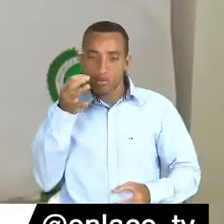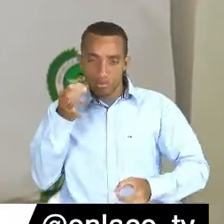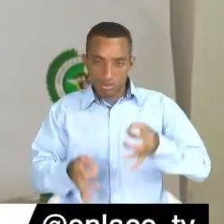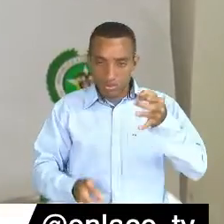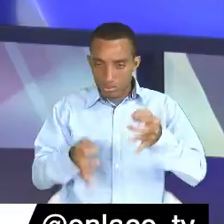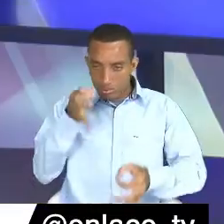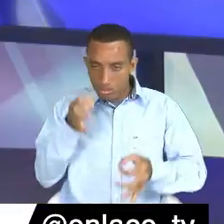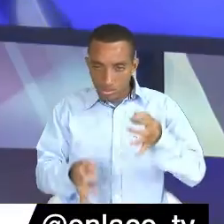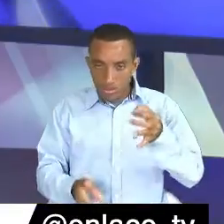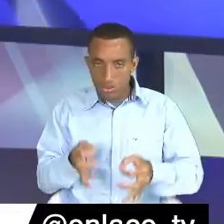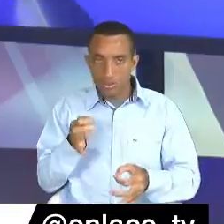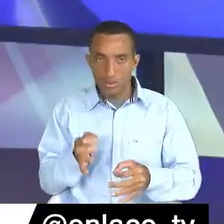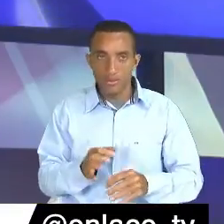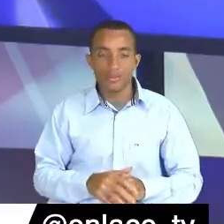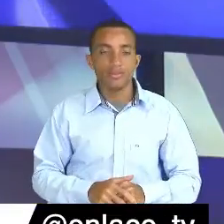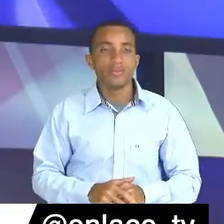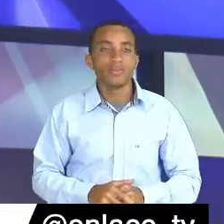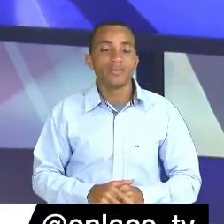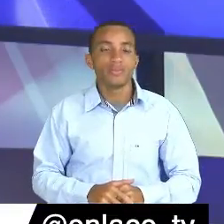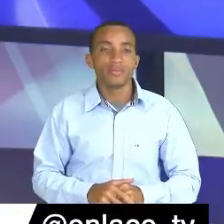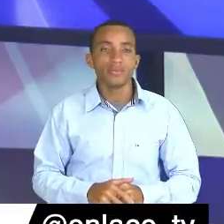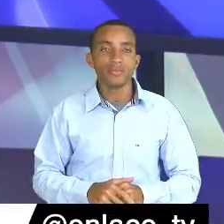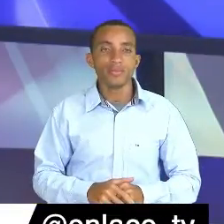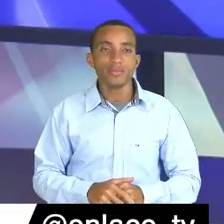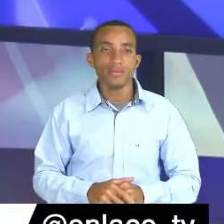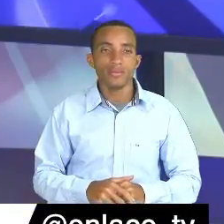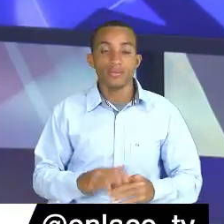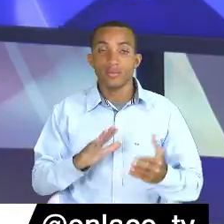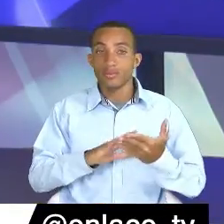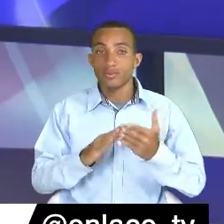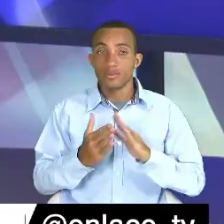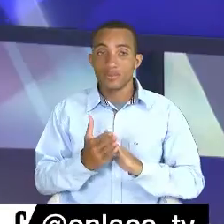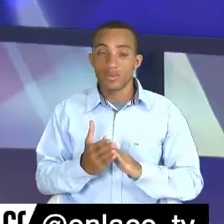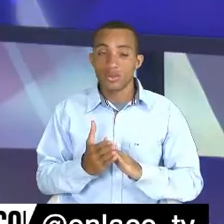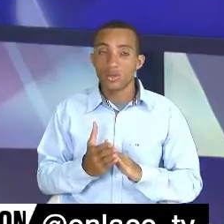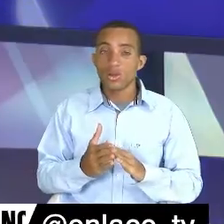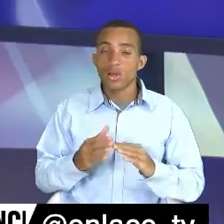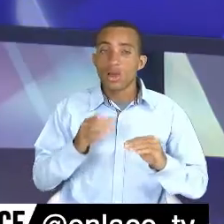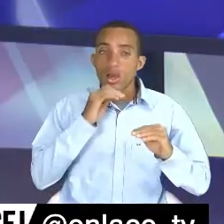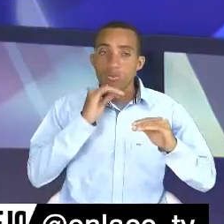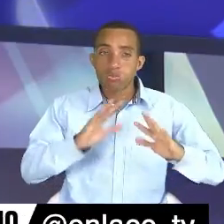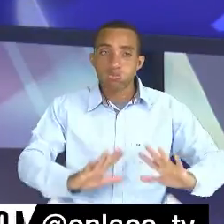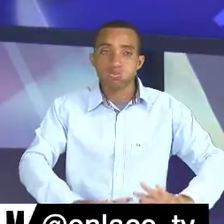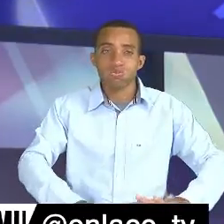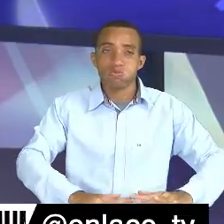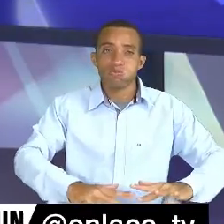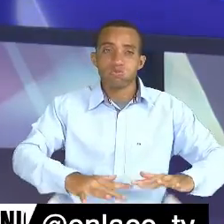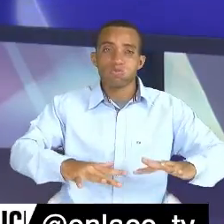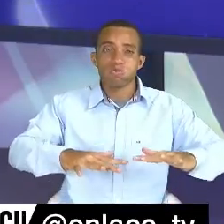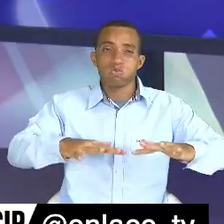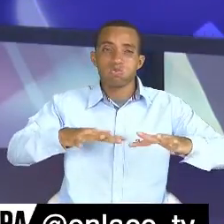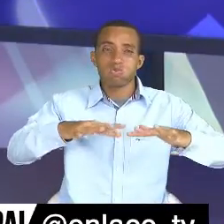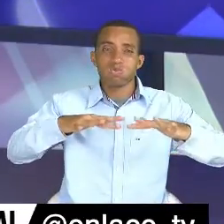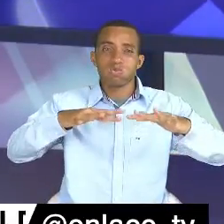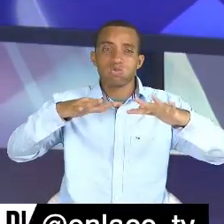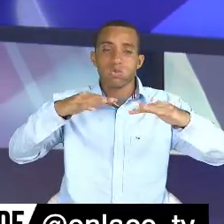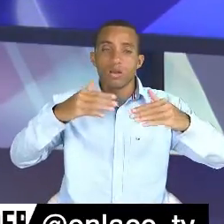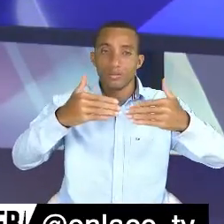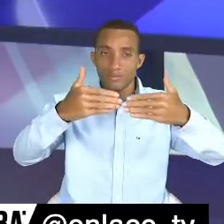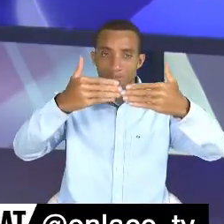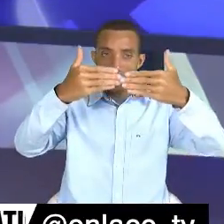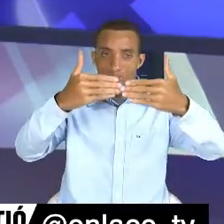judicialización. Comunidad del sector de la represa advierte sobre el peligro que representa un hueco en un carril del puente que